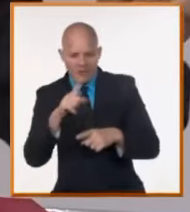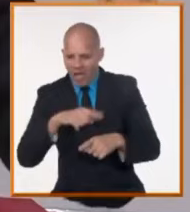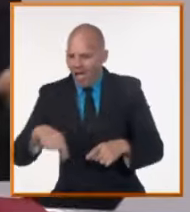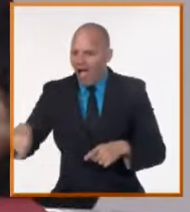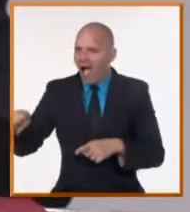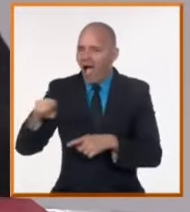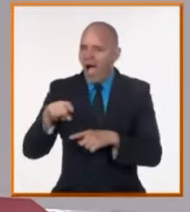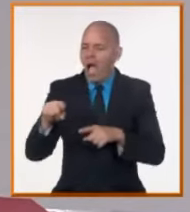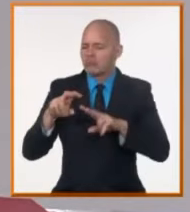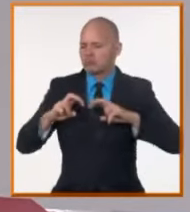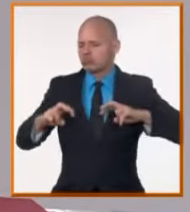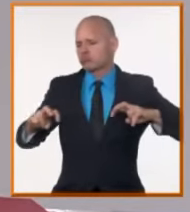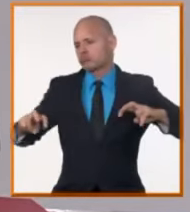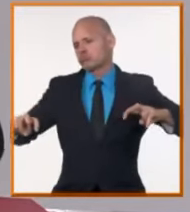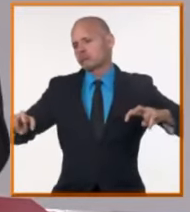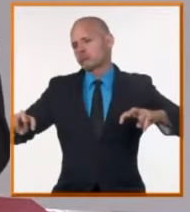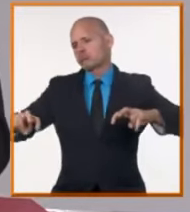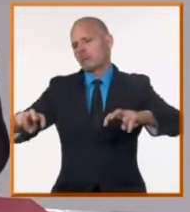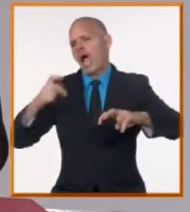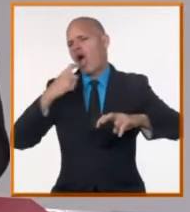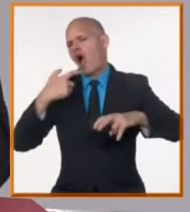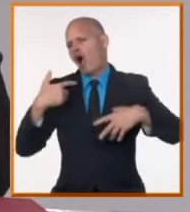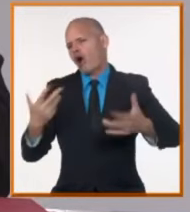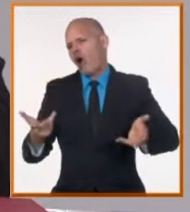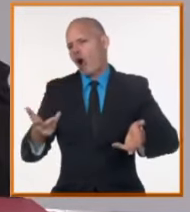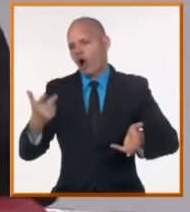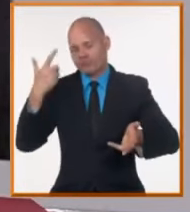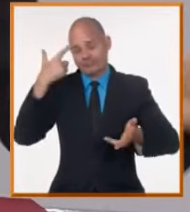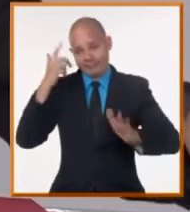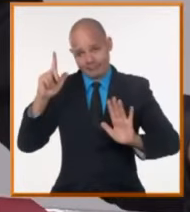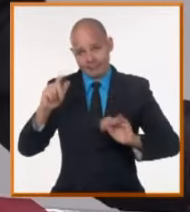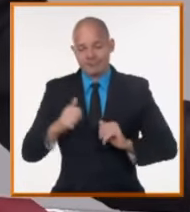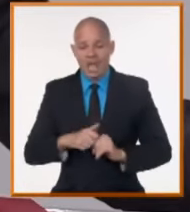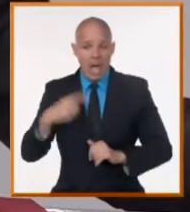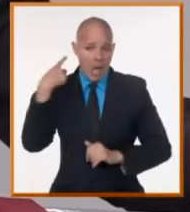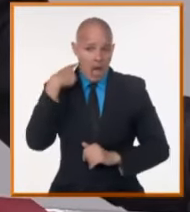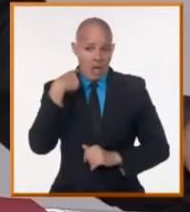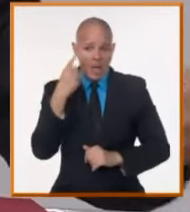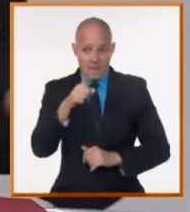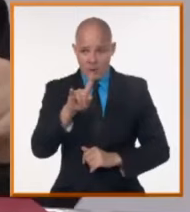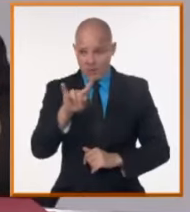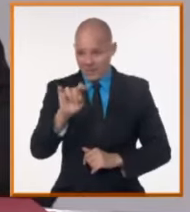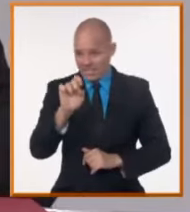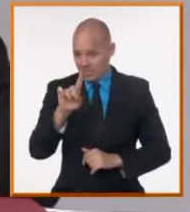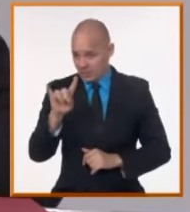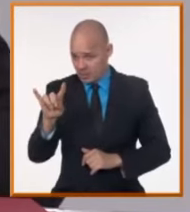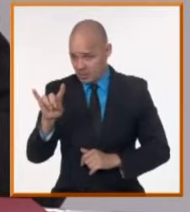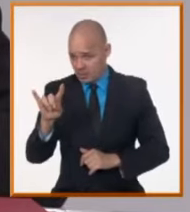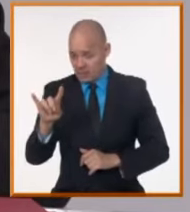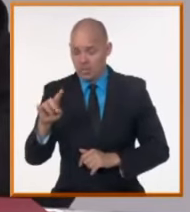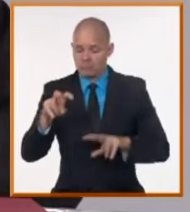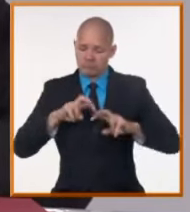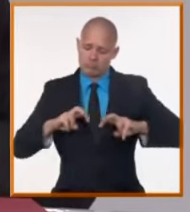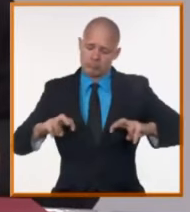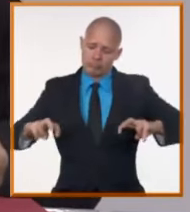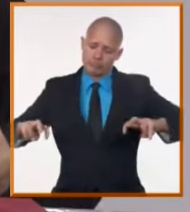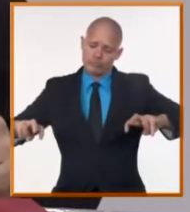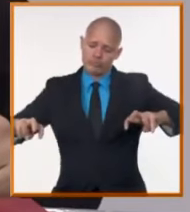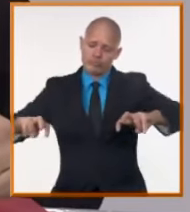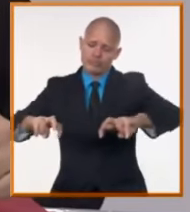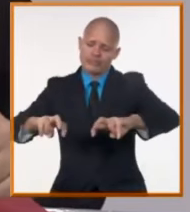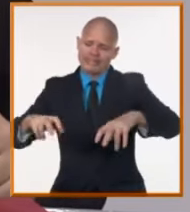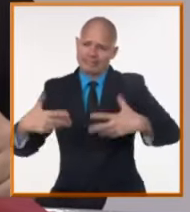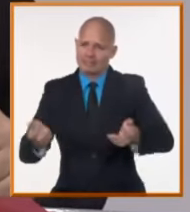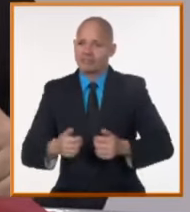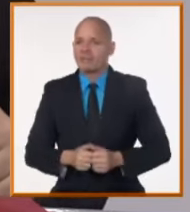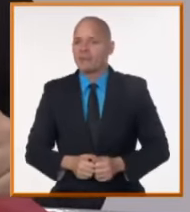pies. Y además, cuando termina la Primera Guerra Mundial en 1919, han transcurrido 96 años desde la doctrina Monroe, Francia y